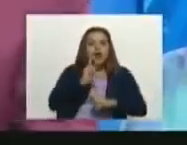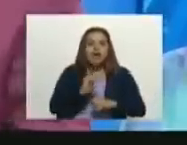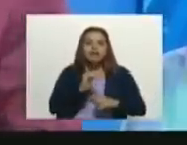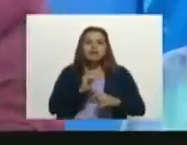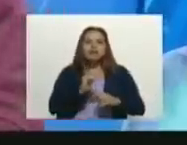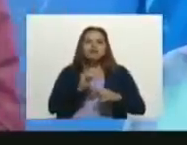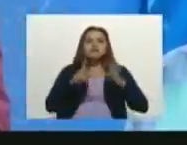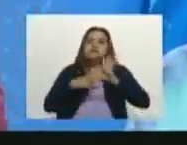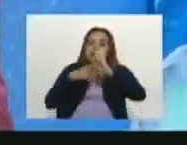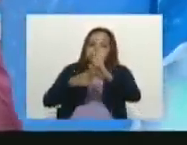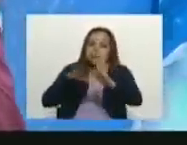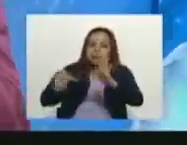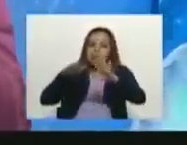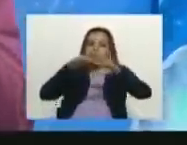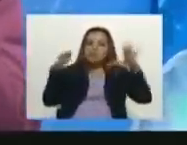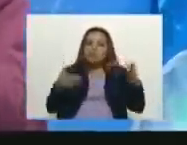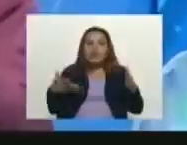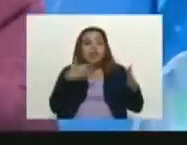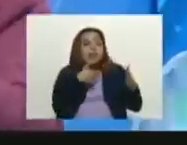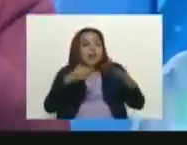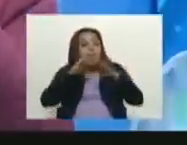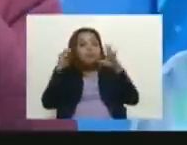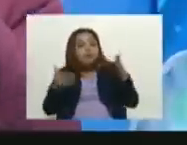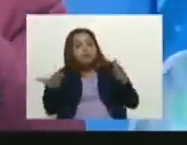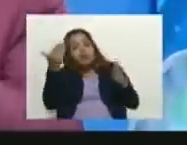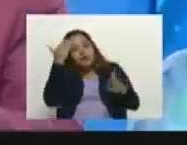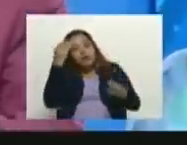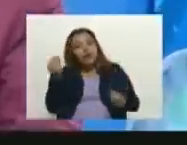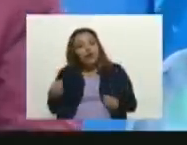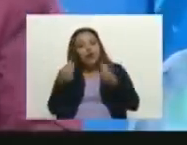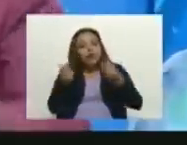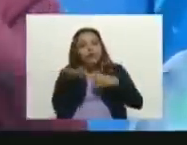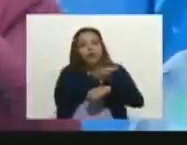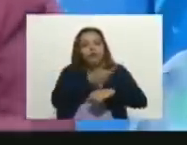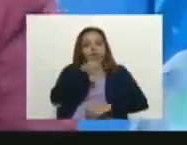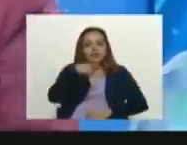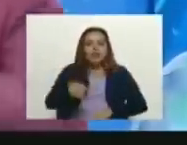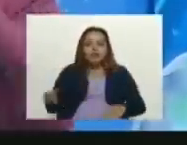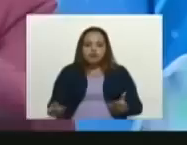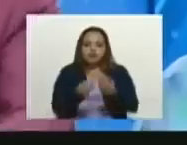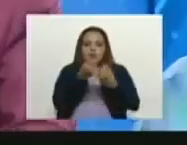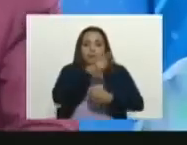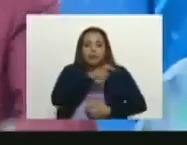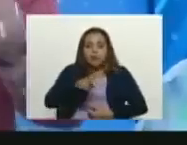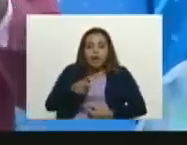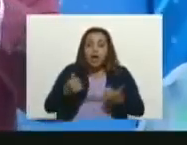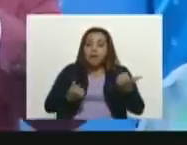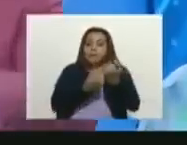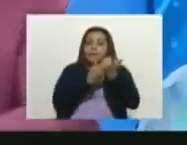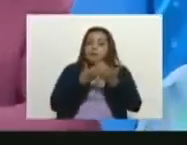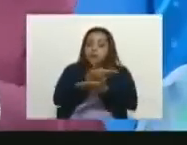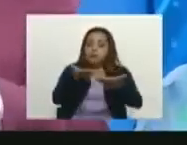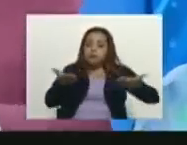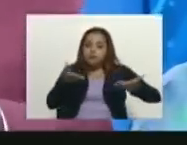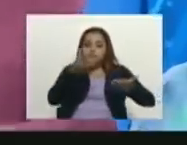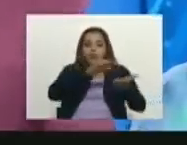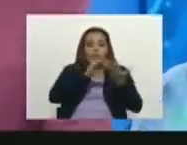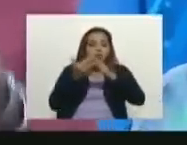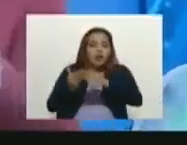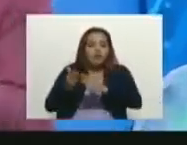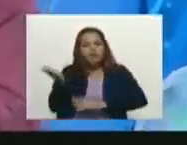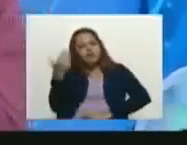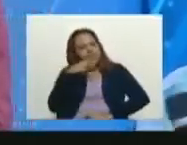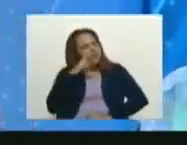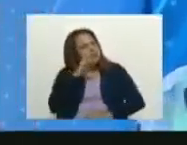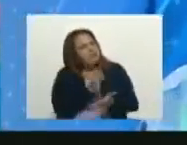exportable al mundo, pues. El que quiera en el mundo saber cómo se gobierna con la gente, para la gente y desde la gente, que venga a ver el 1x10